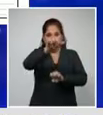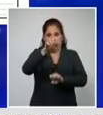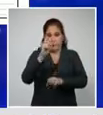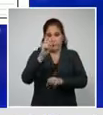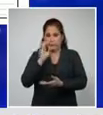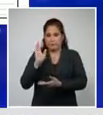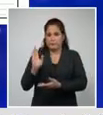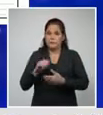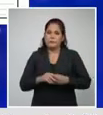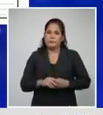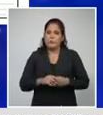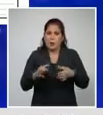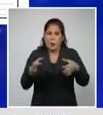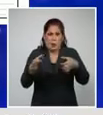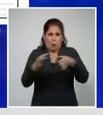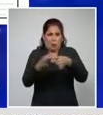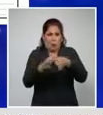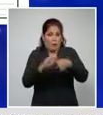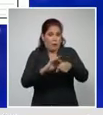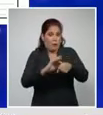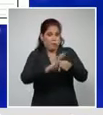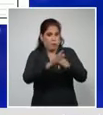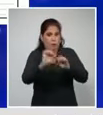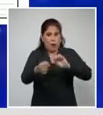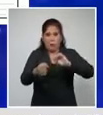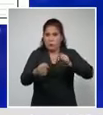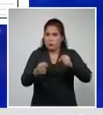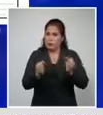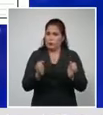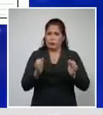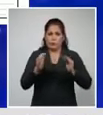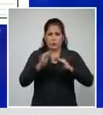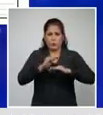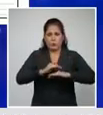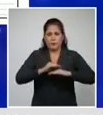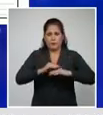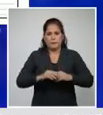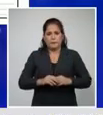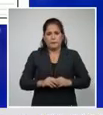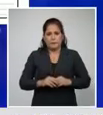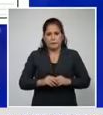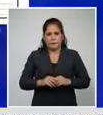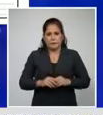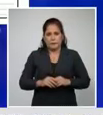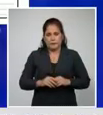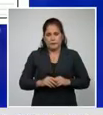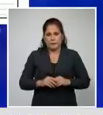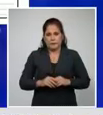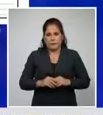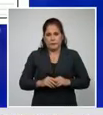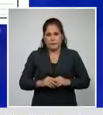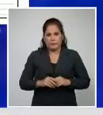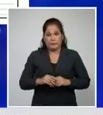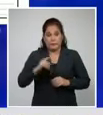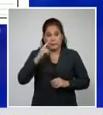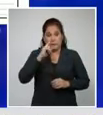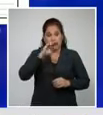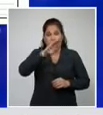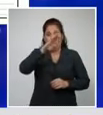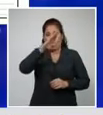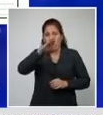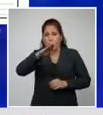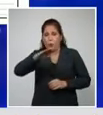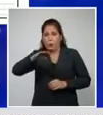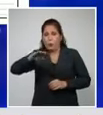no logra disminuir el número de casos que se diagnostican, se puede ver en la curva, y como también